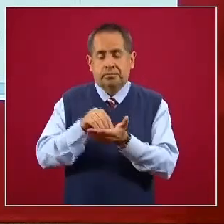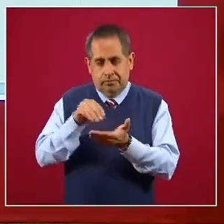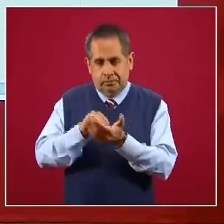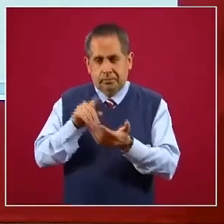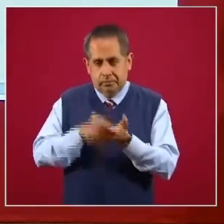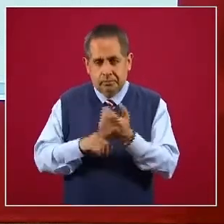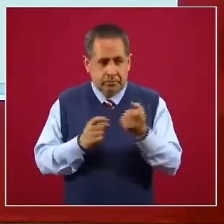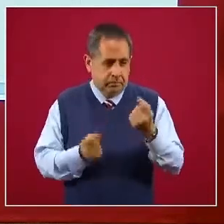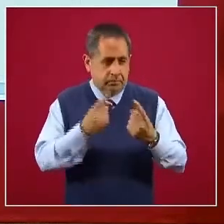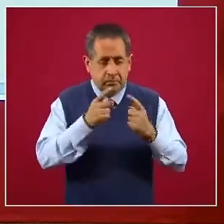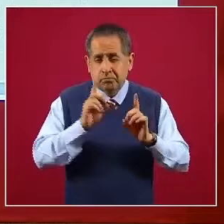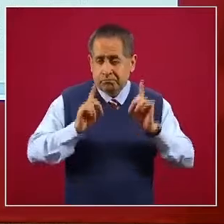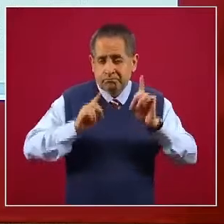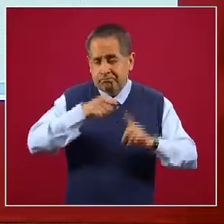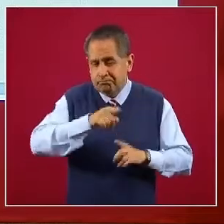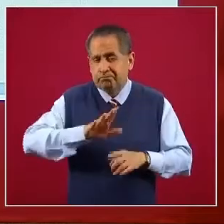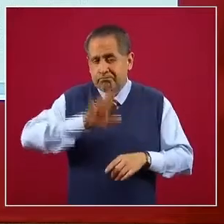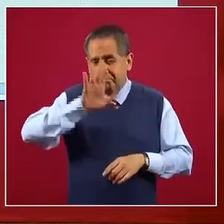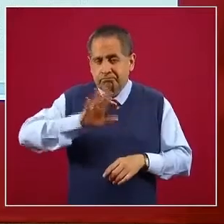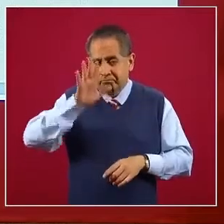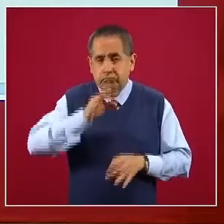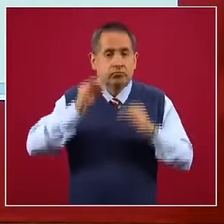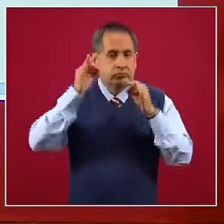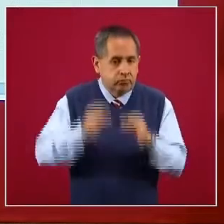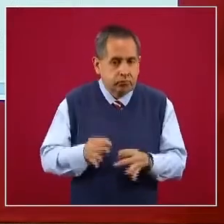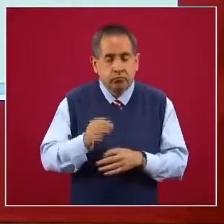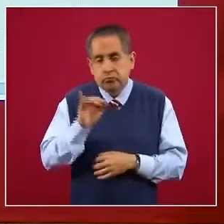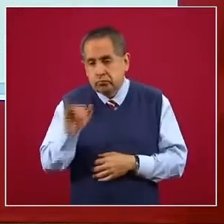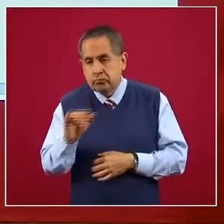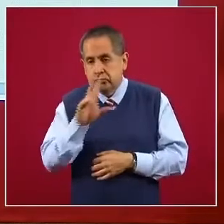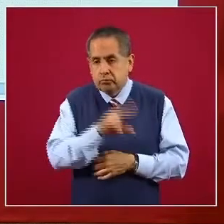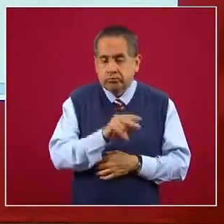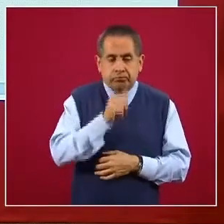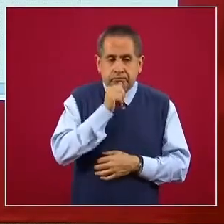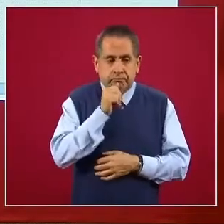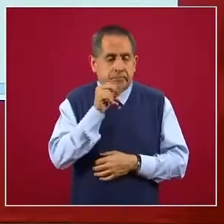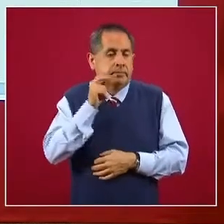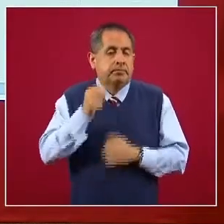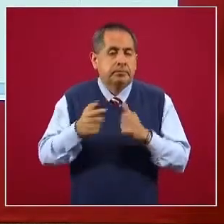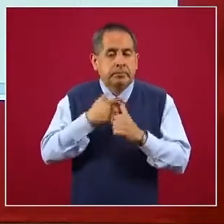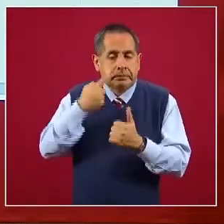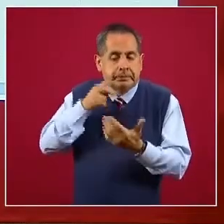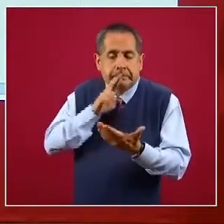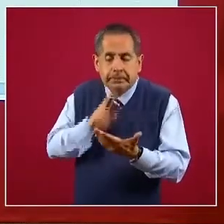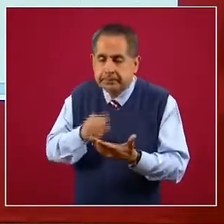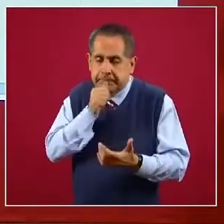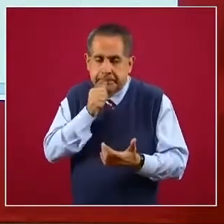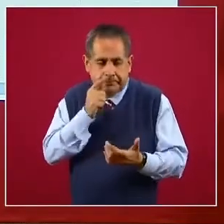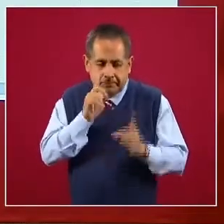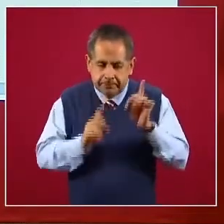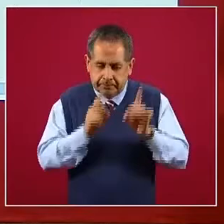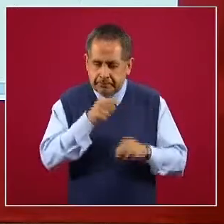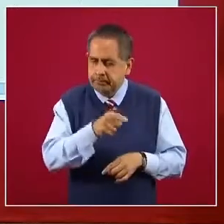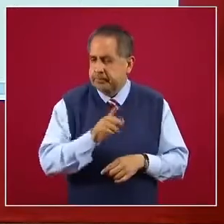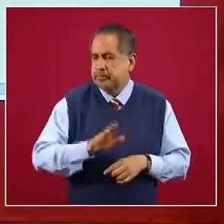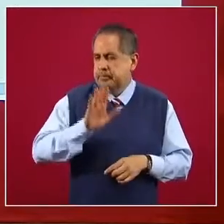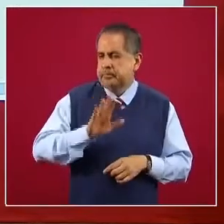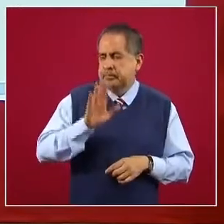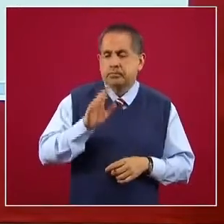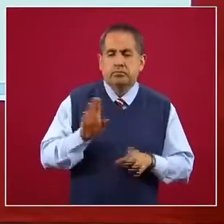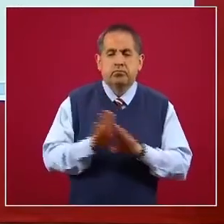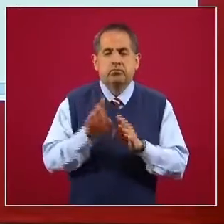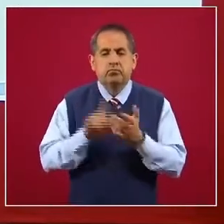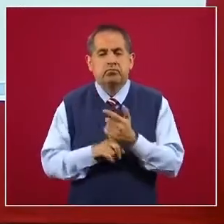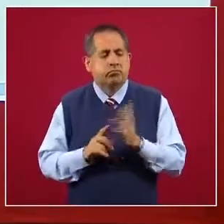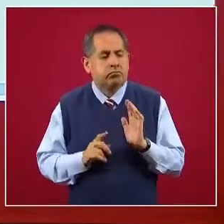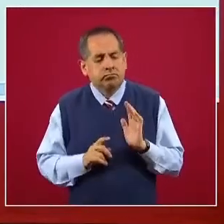todavía casos que aún son sospechosos, es decir, que no se ha emitido en la plataforma CISBER el resultado, podemos nosotros realizar una